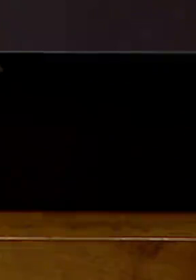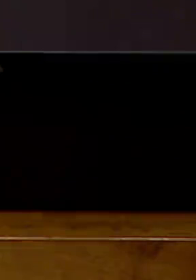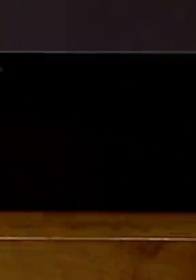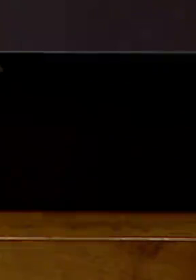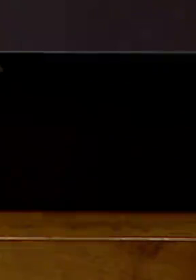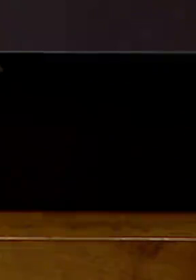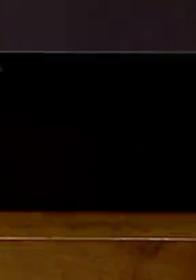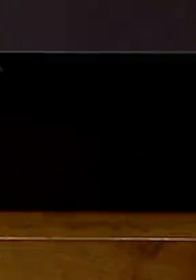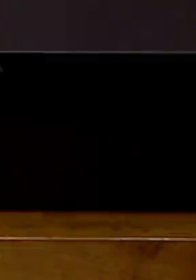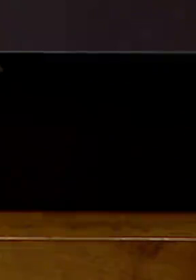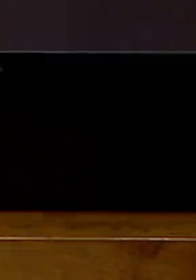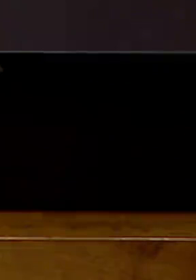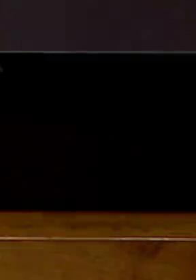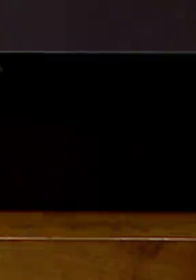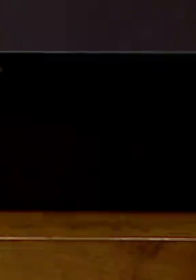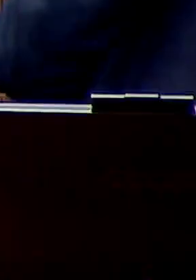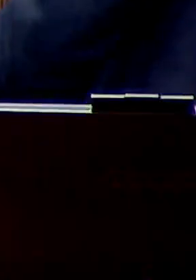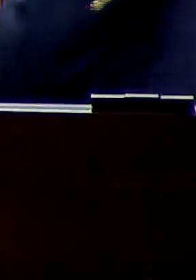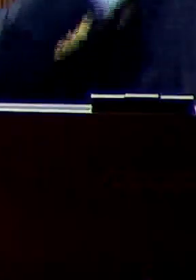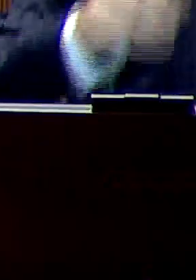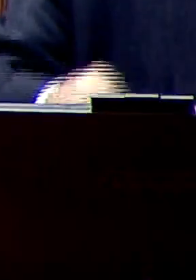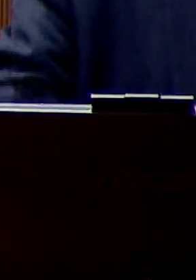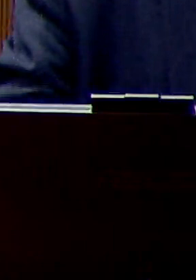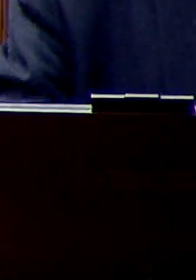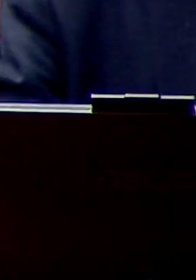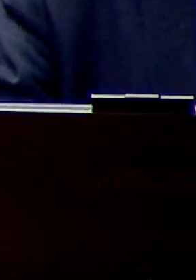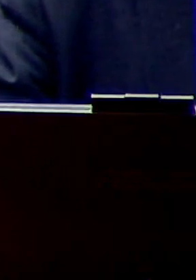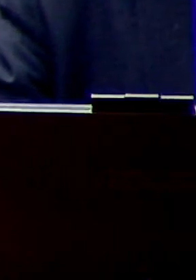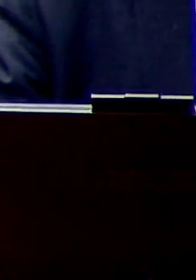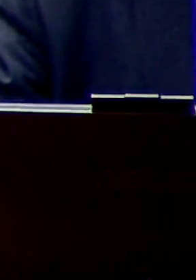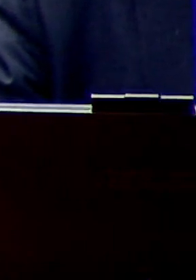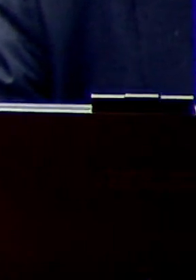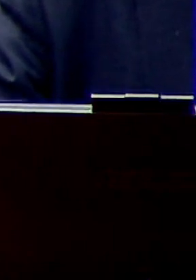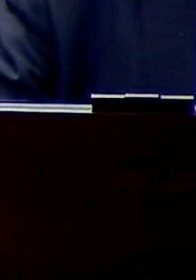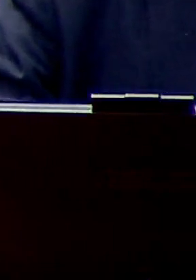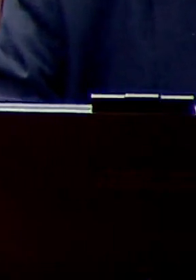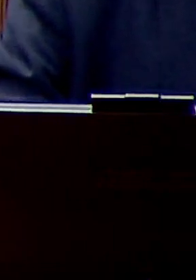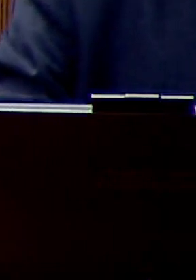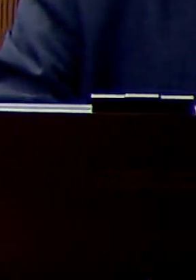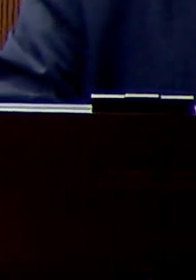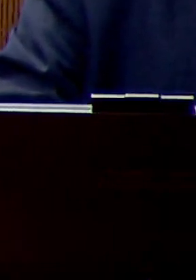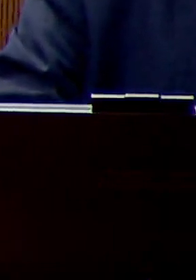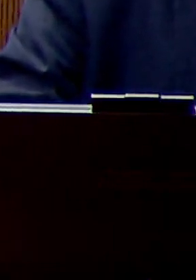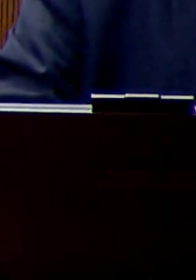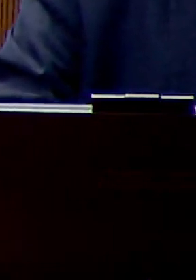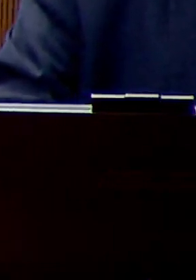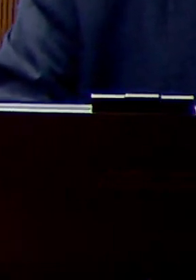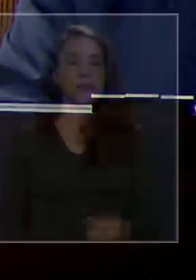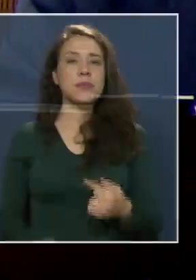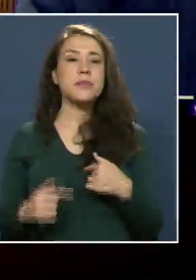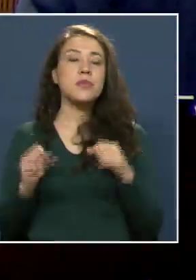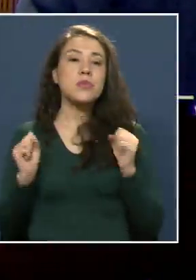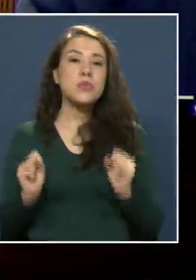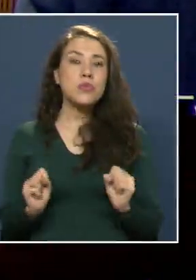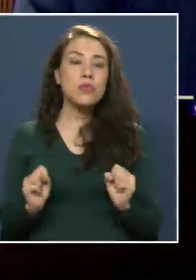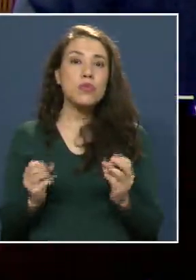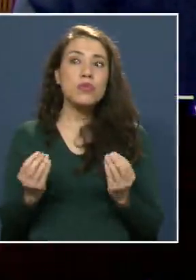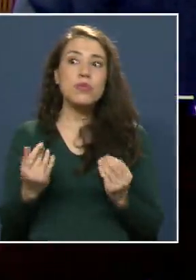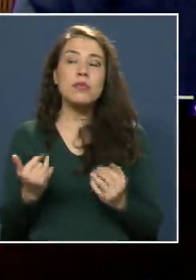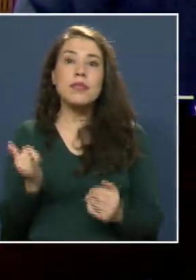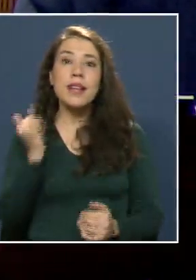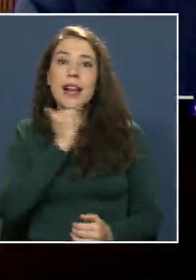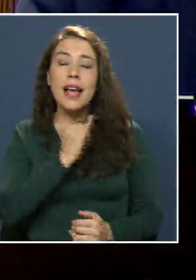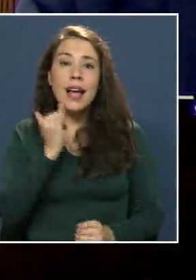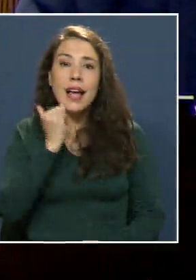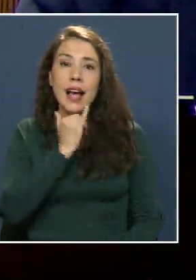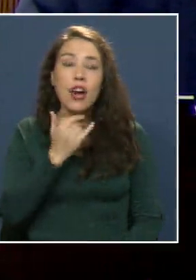quiero primero partir diciendo que yo no soy abogado ni pretendo serlo y por tanto es evidente que puedo cometer muchas faltas en parte de